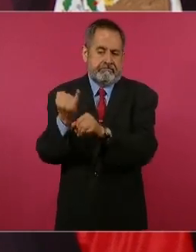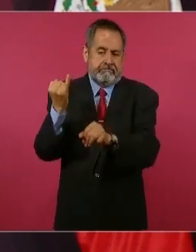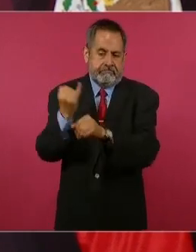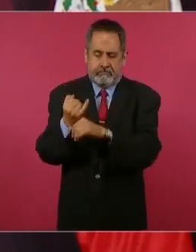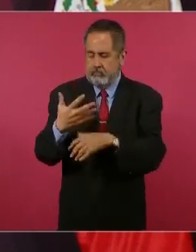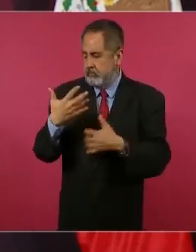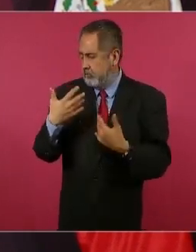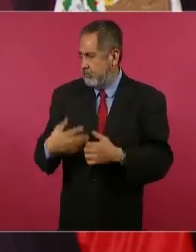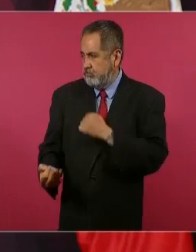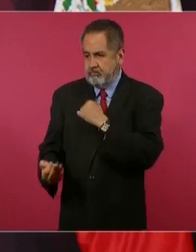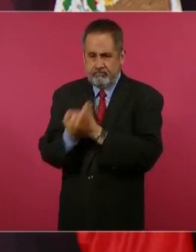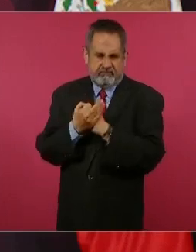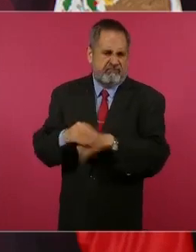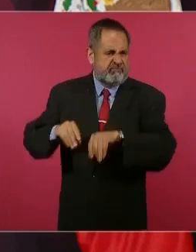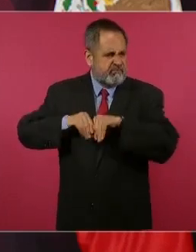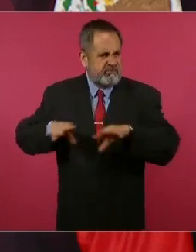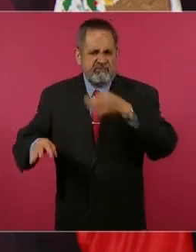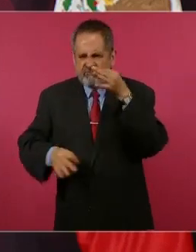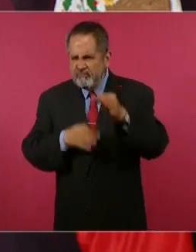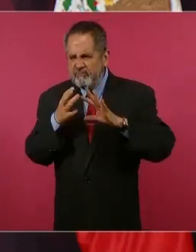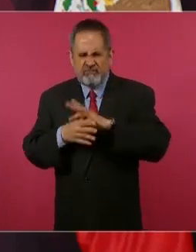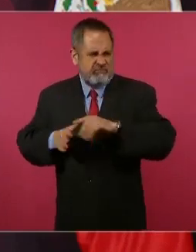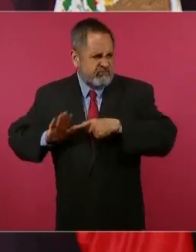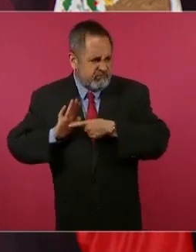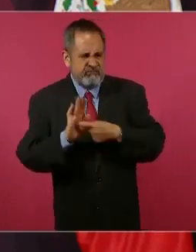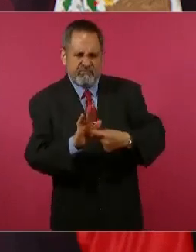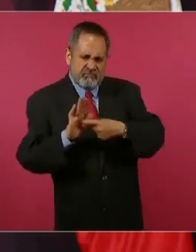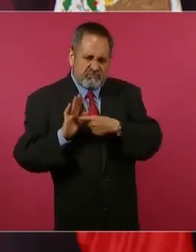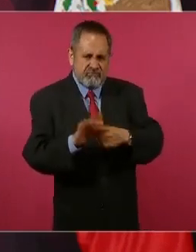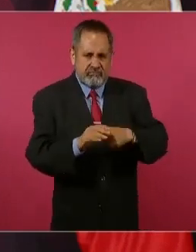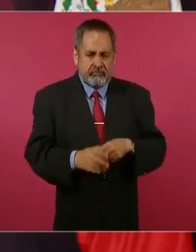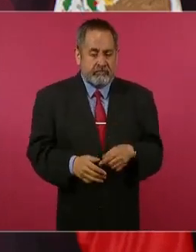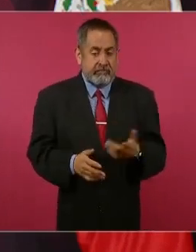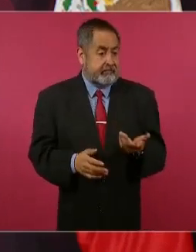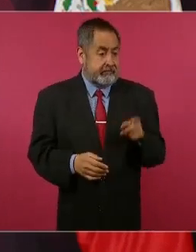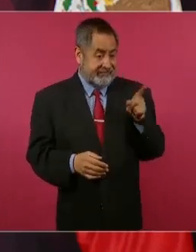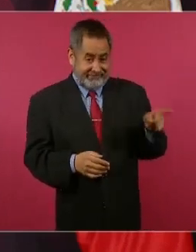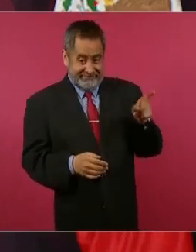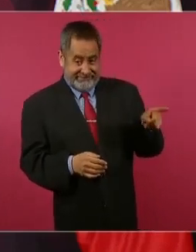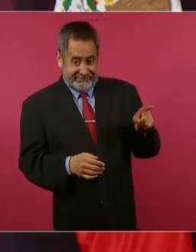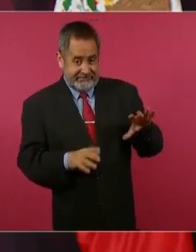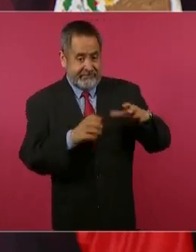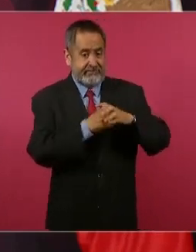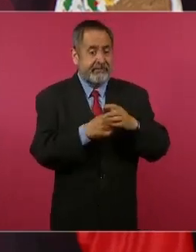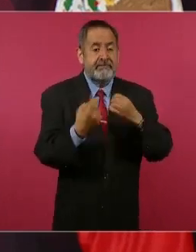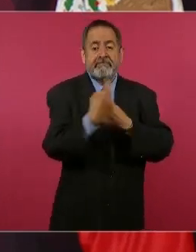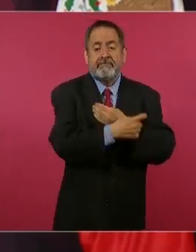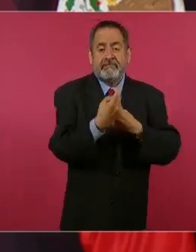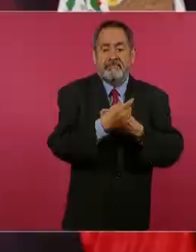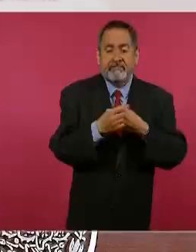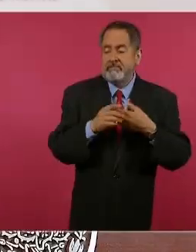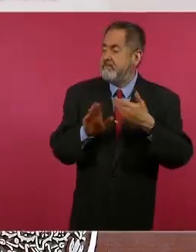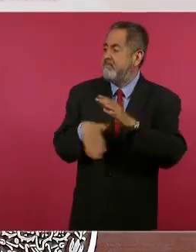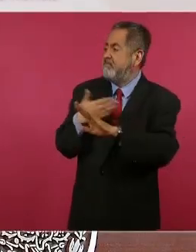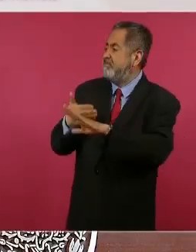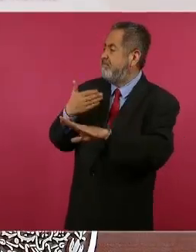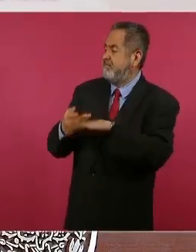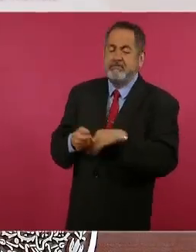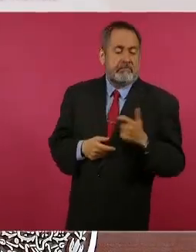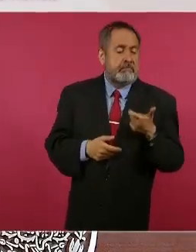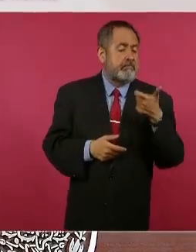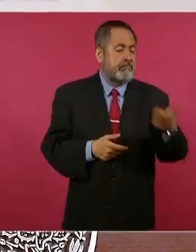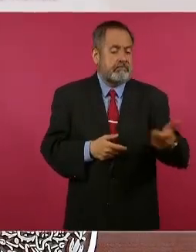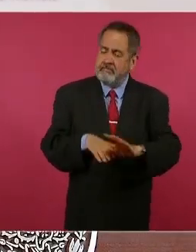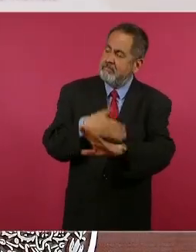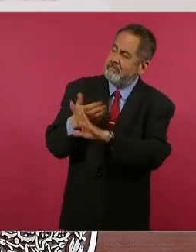con todo la manipulación y los bots,